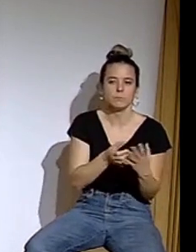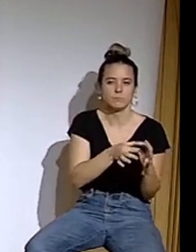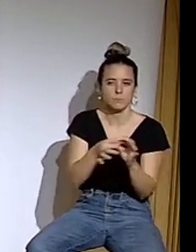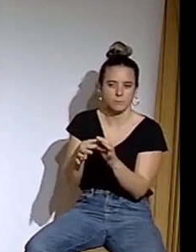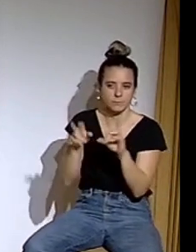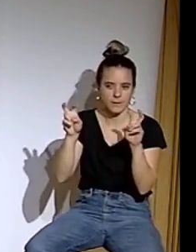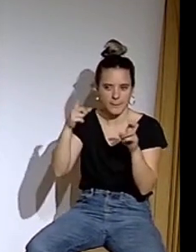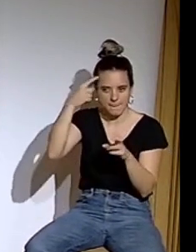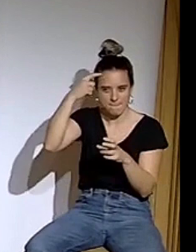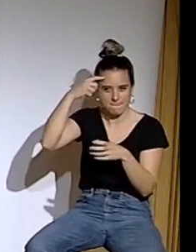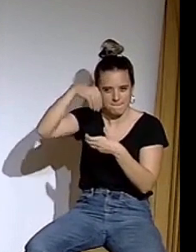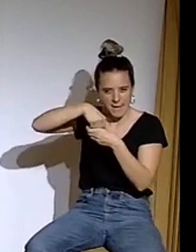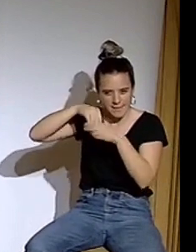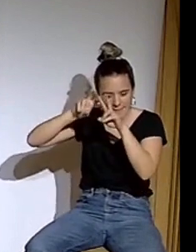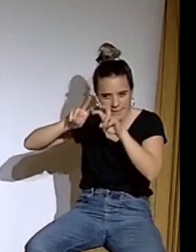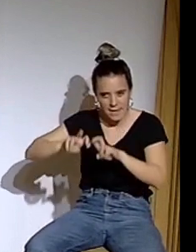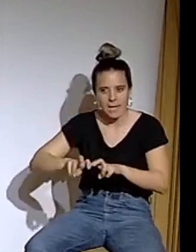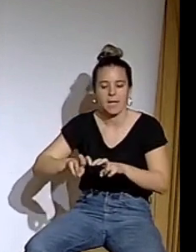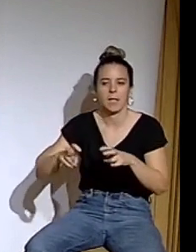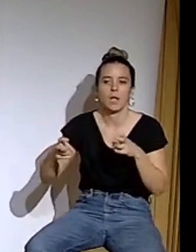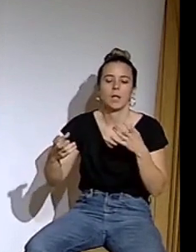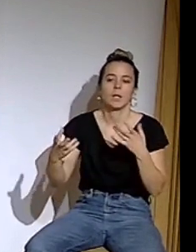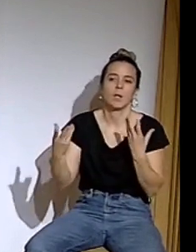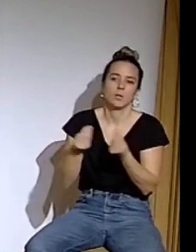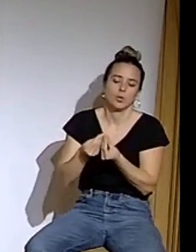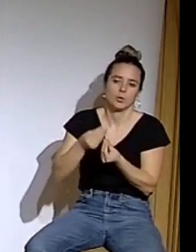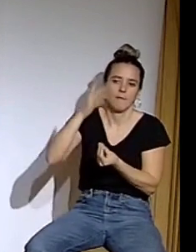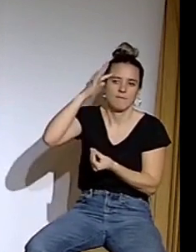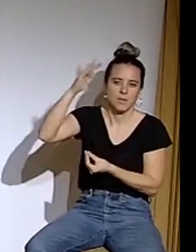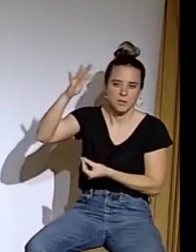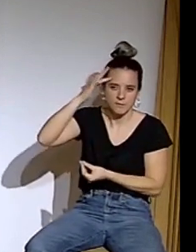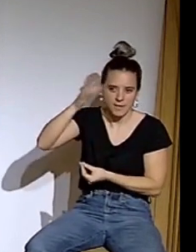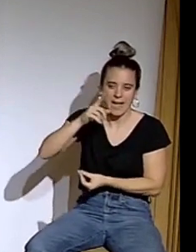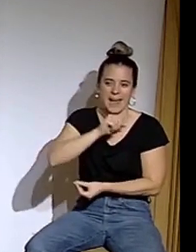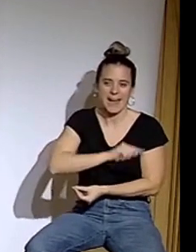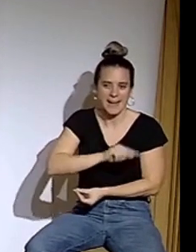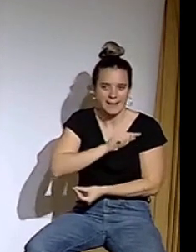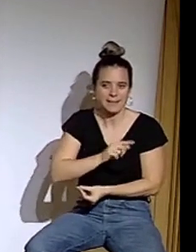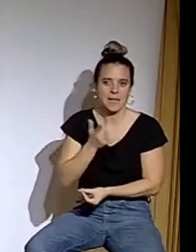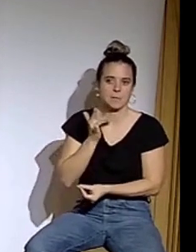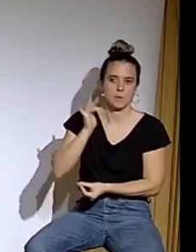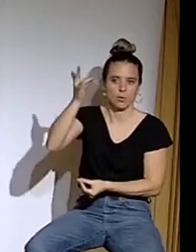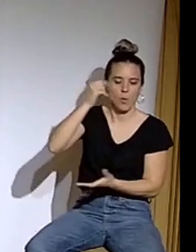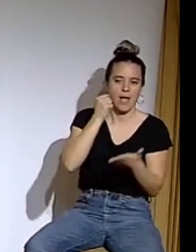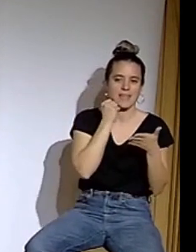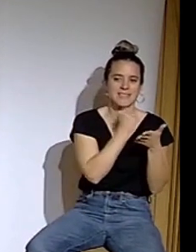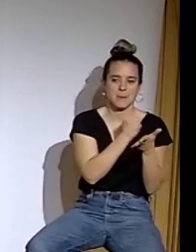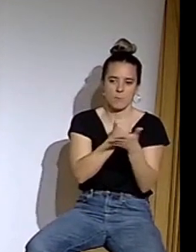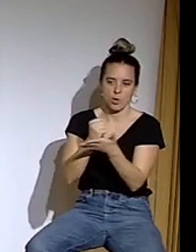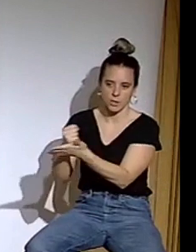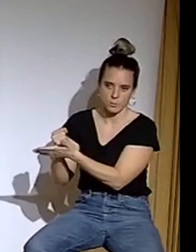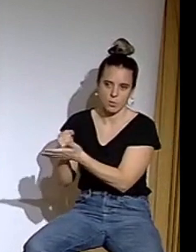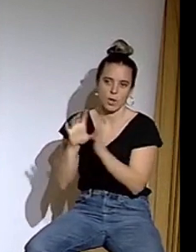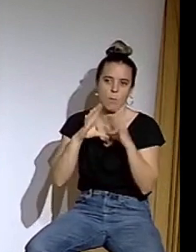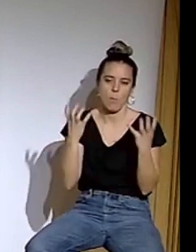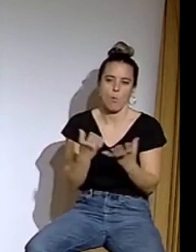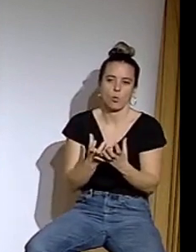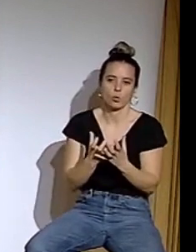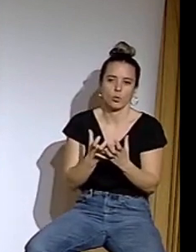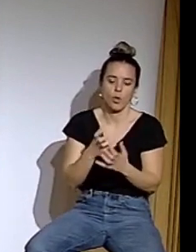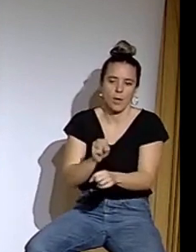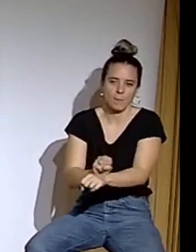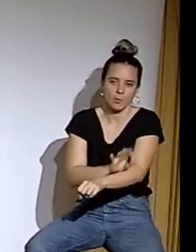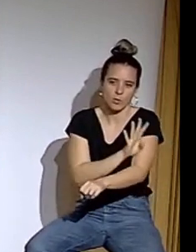fruto de la conexión con la filosofía la ética la espiritualidad el simbolismo y el mundo de las emociones que buscan sabiduría